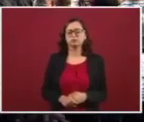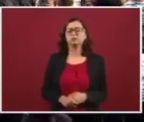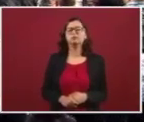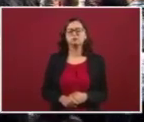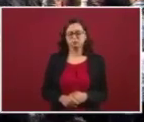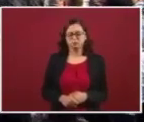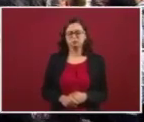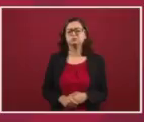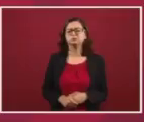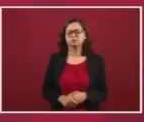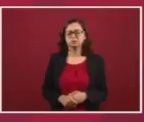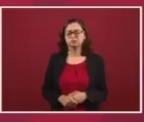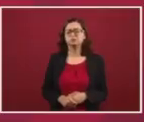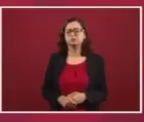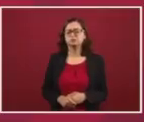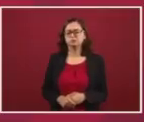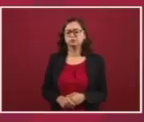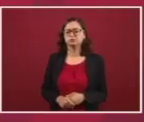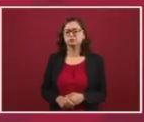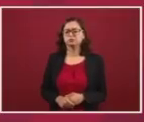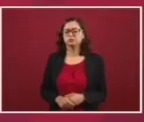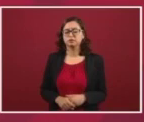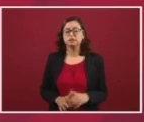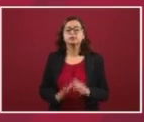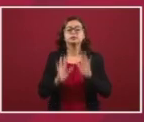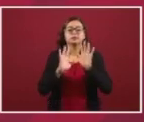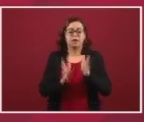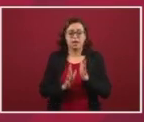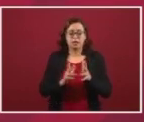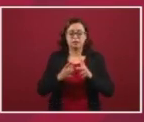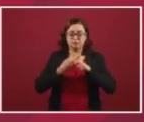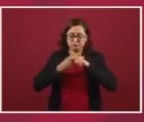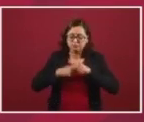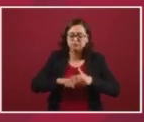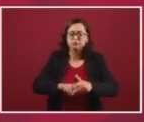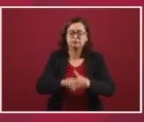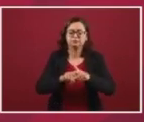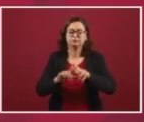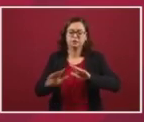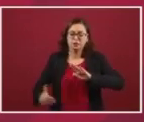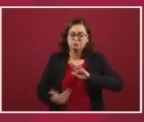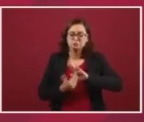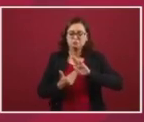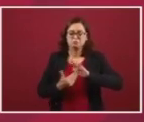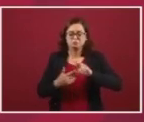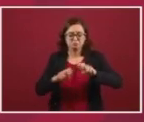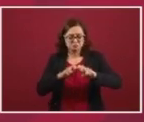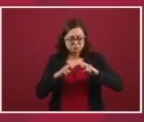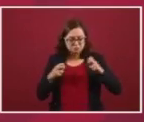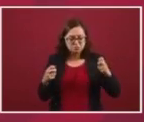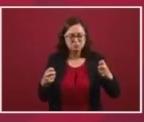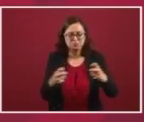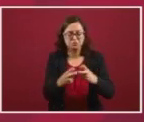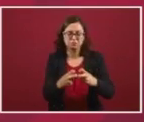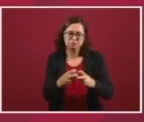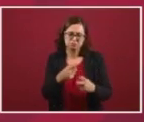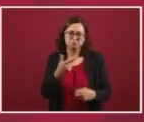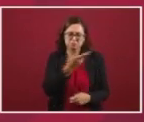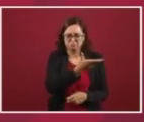Sí, se instaló una mesa con el sector privado